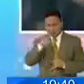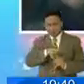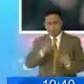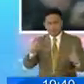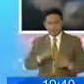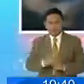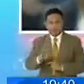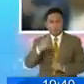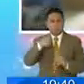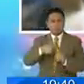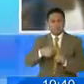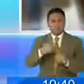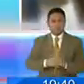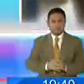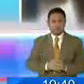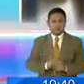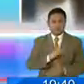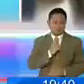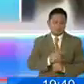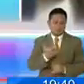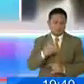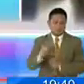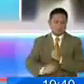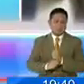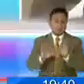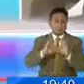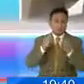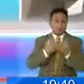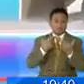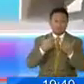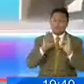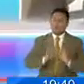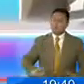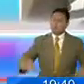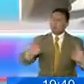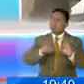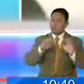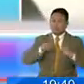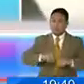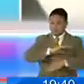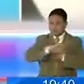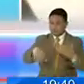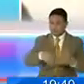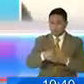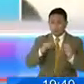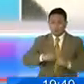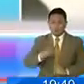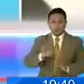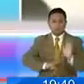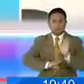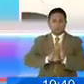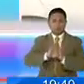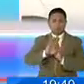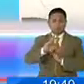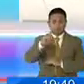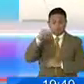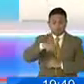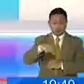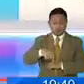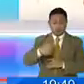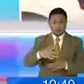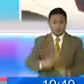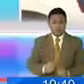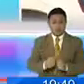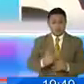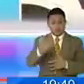más positiva. Y por supuesto, el apoyo de la familia es fundamental para que ellos en conjunto puedan salir adelante de este